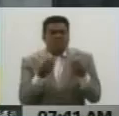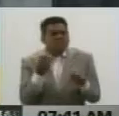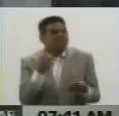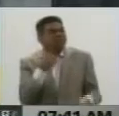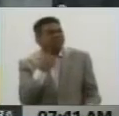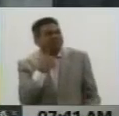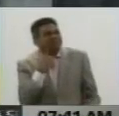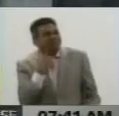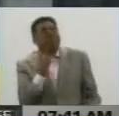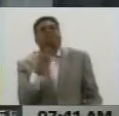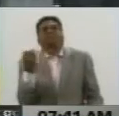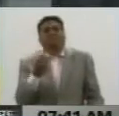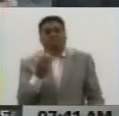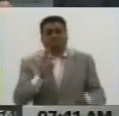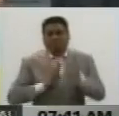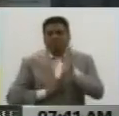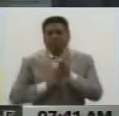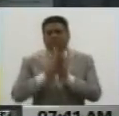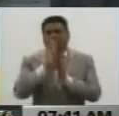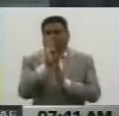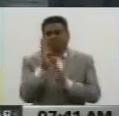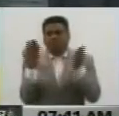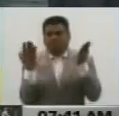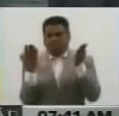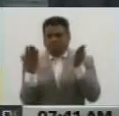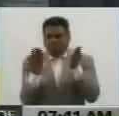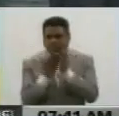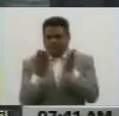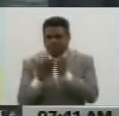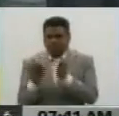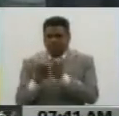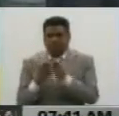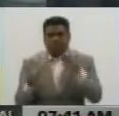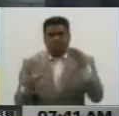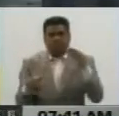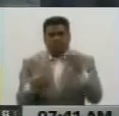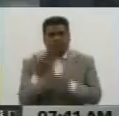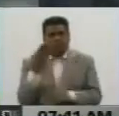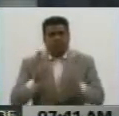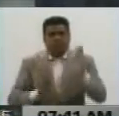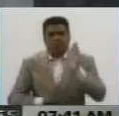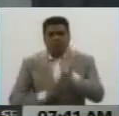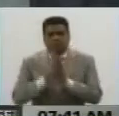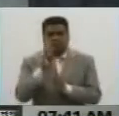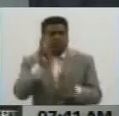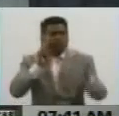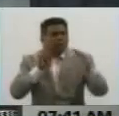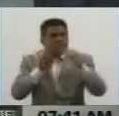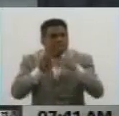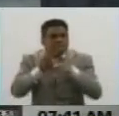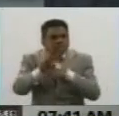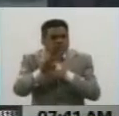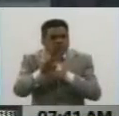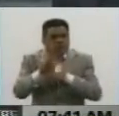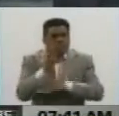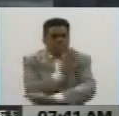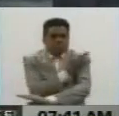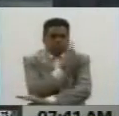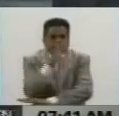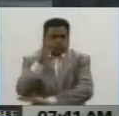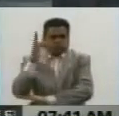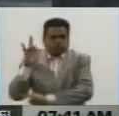hay avances, hay estudios. Este es un modelo de desarrollo con una visión ecosocialista, inclusive en la